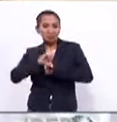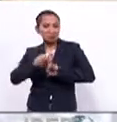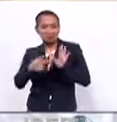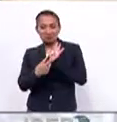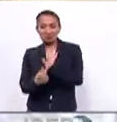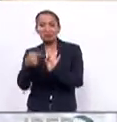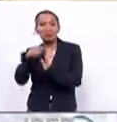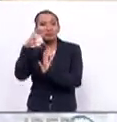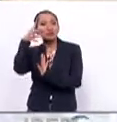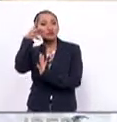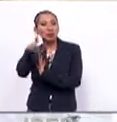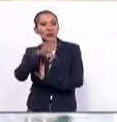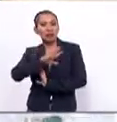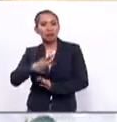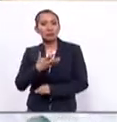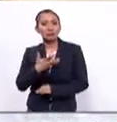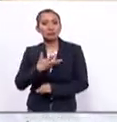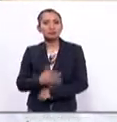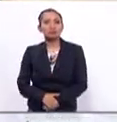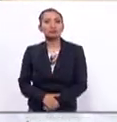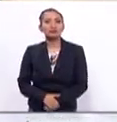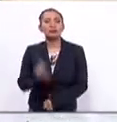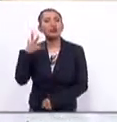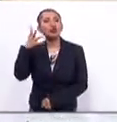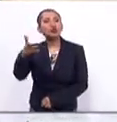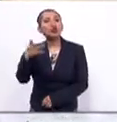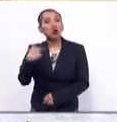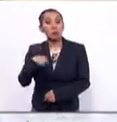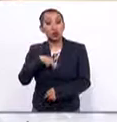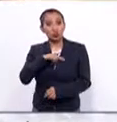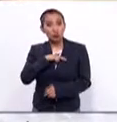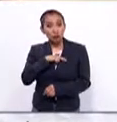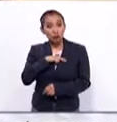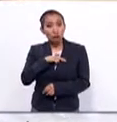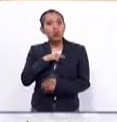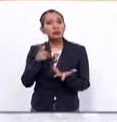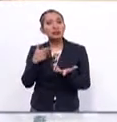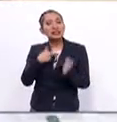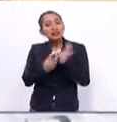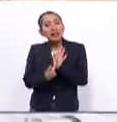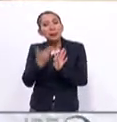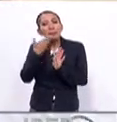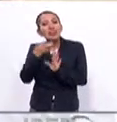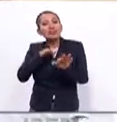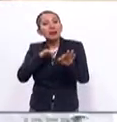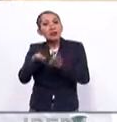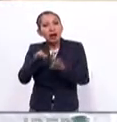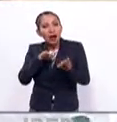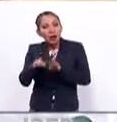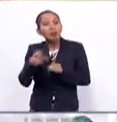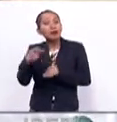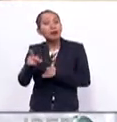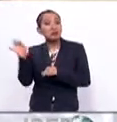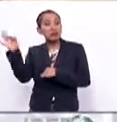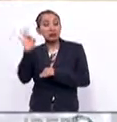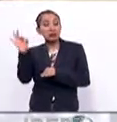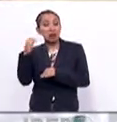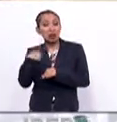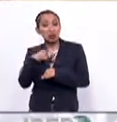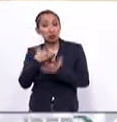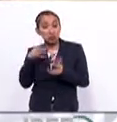clara del futuro que ya llegó. Un futuro que espera por nosotros, que ofrece buenos empleos, pero que si no